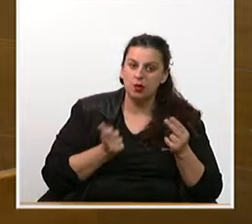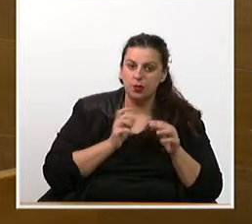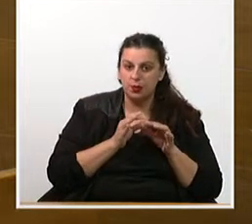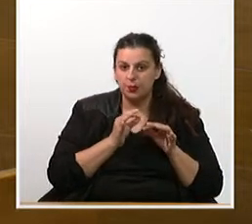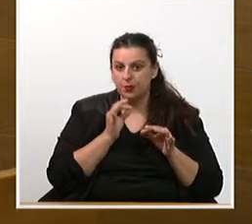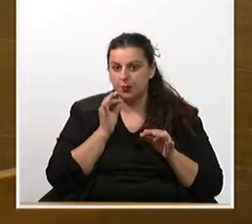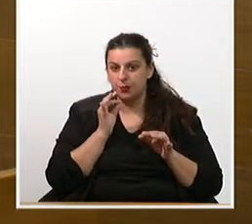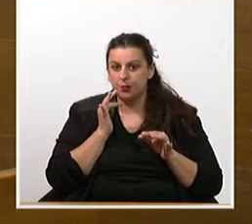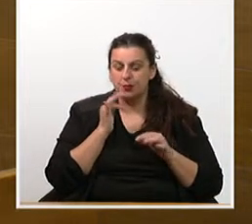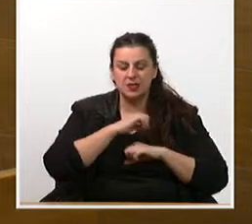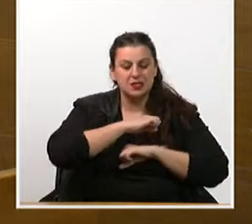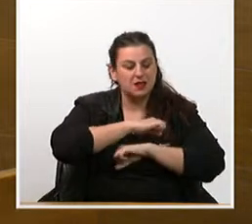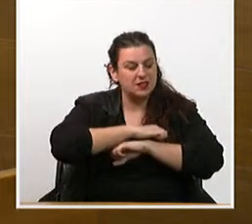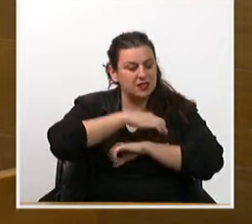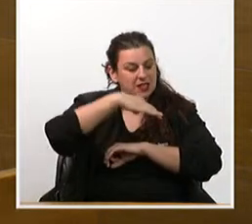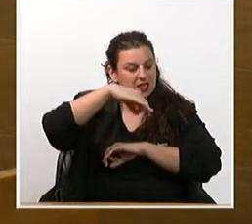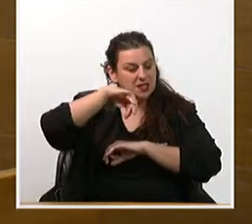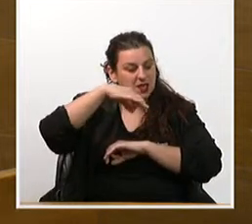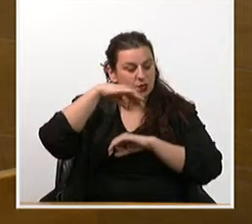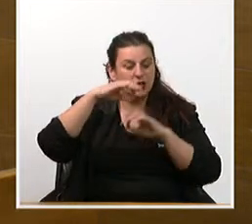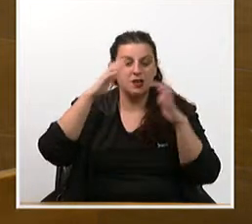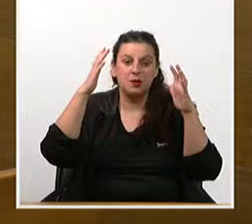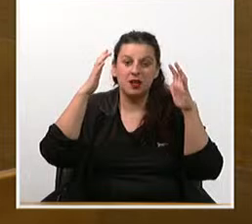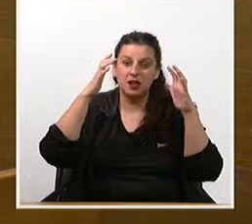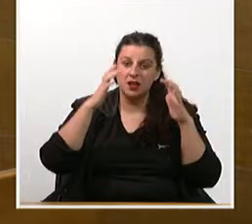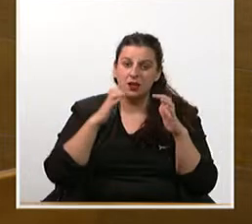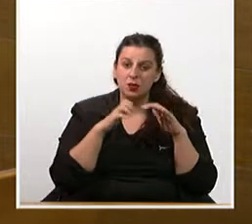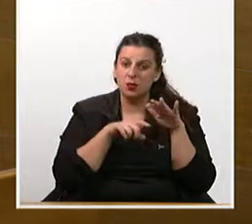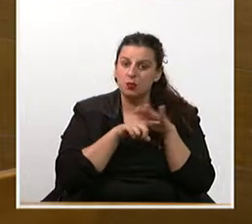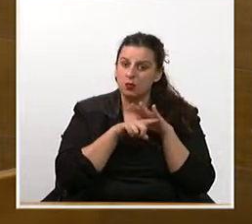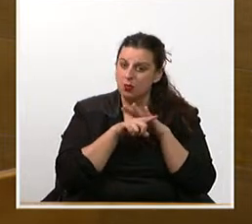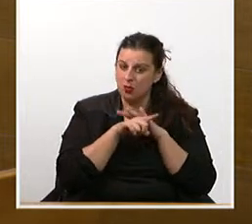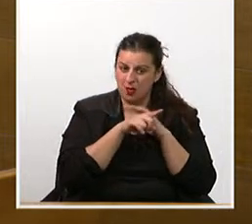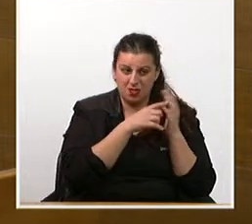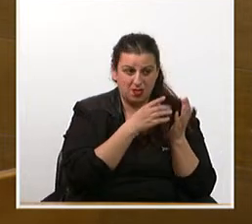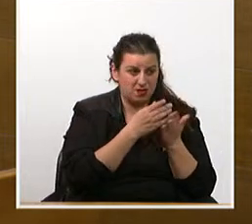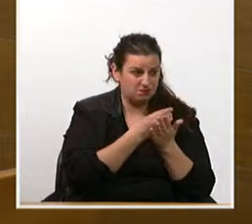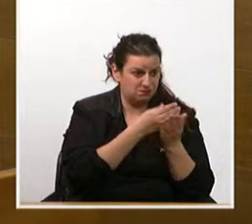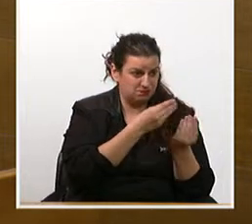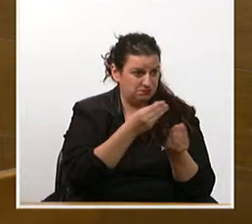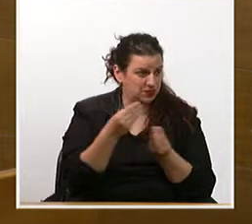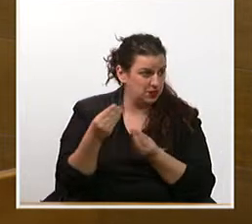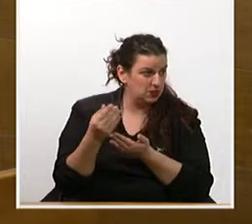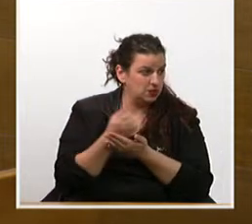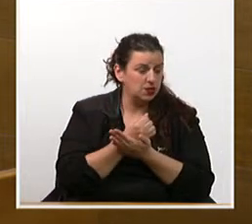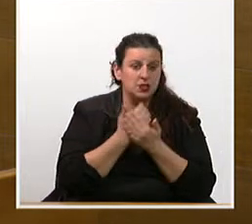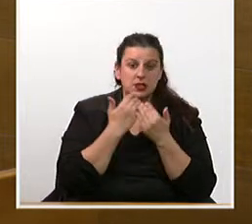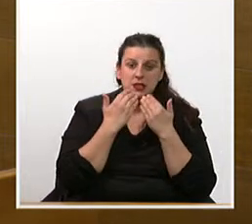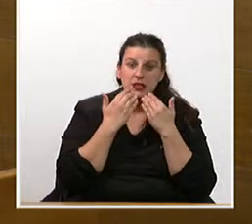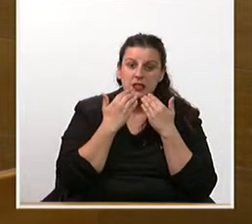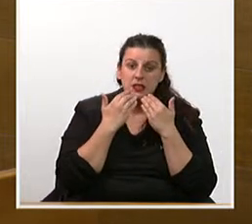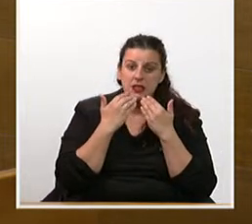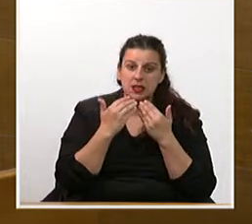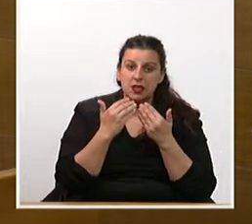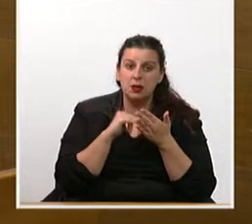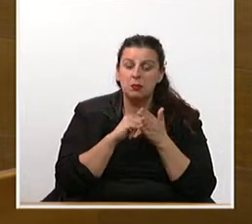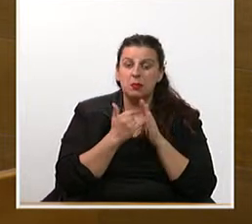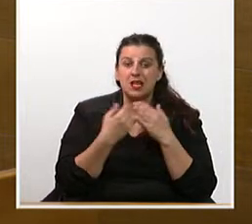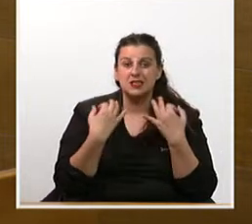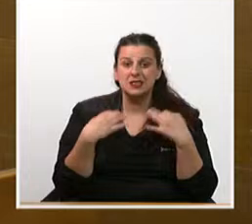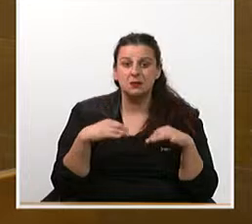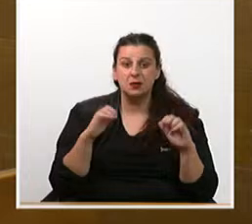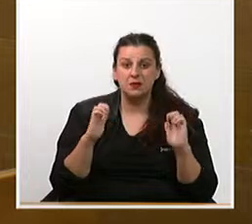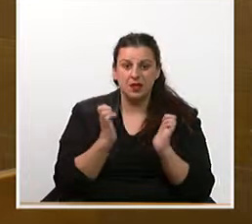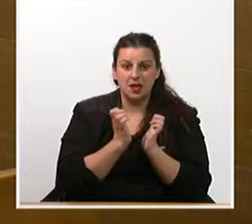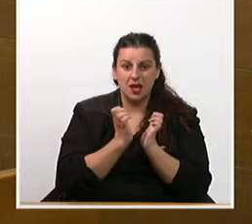una ventanilla única para una reducción de la burocracia a todos los niveles a través del plan simplifica actuarán